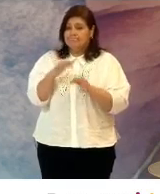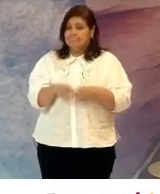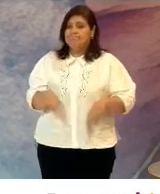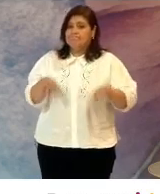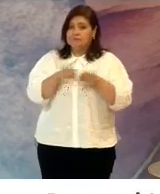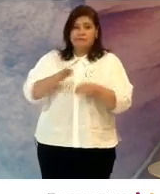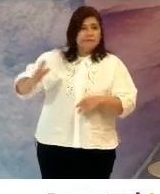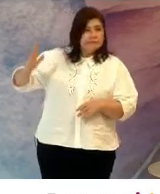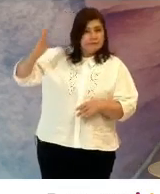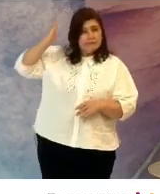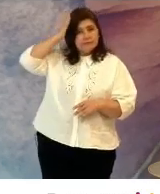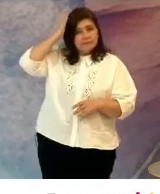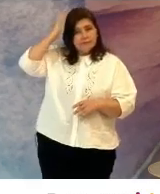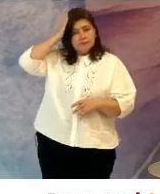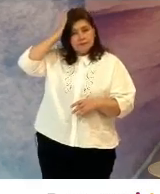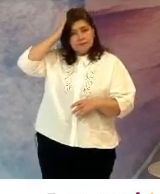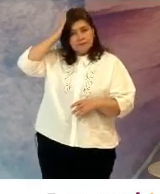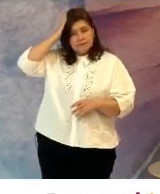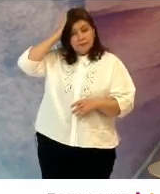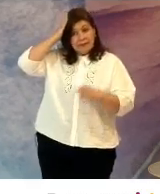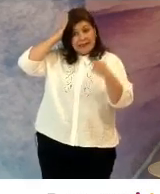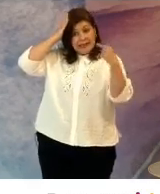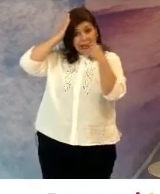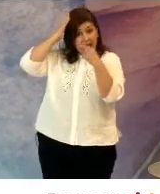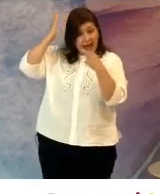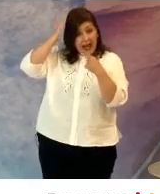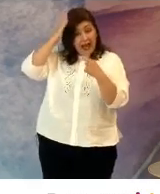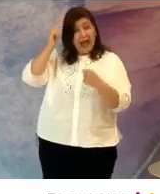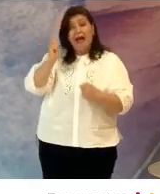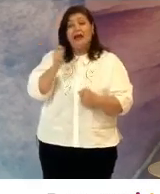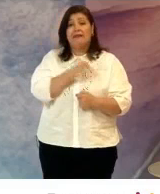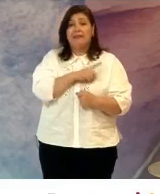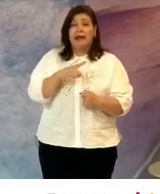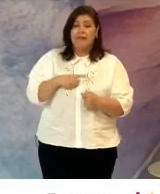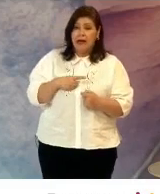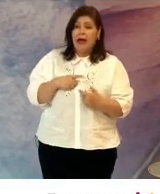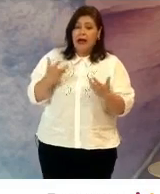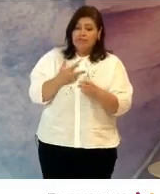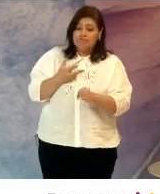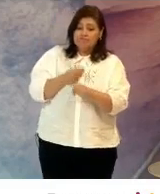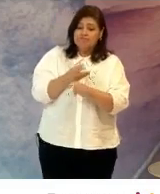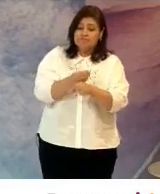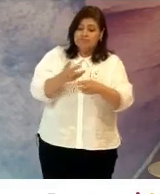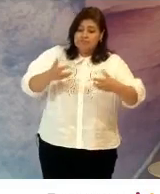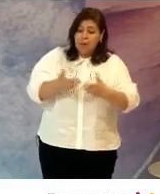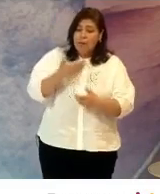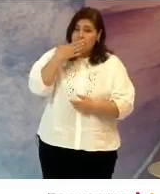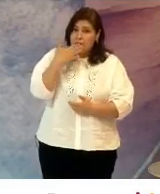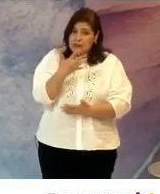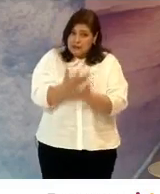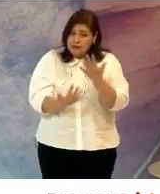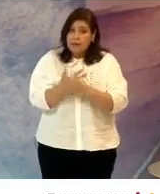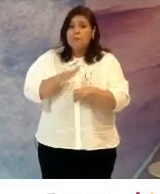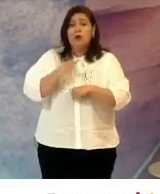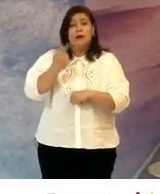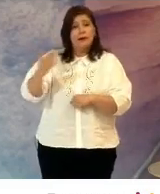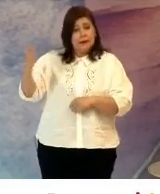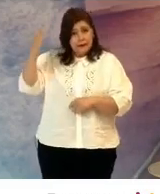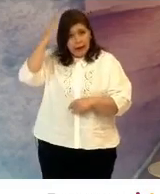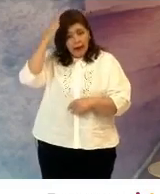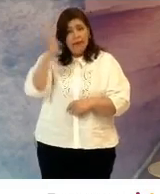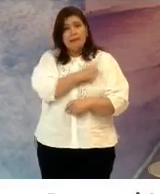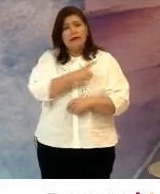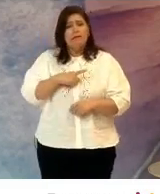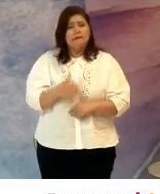y eso requiere que nosotros lo hagamos bien Porque como líderes tenemos que sentir